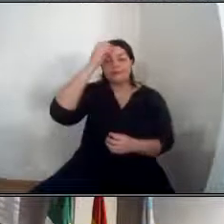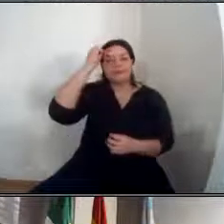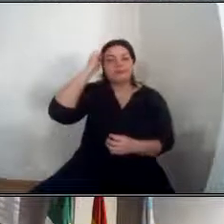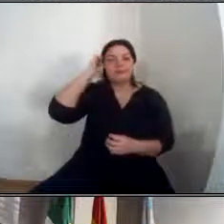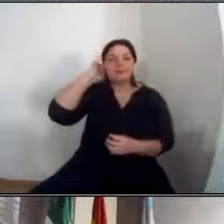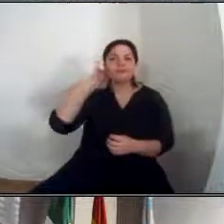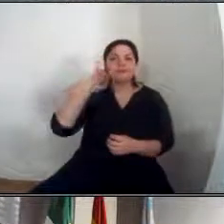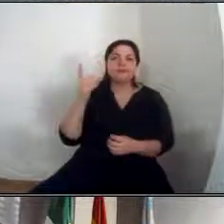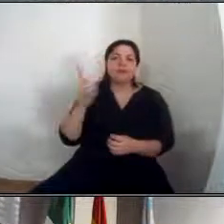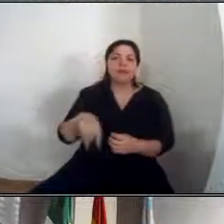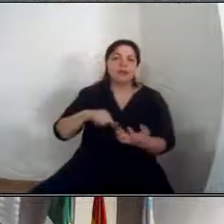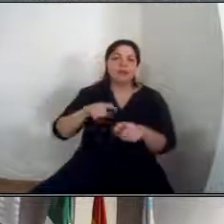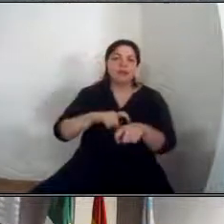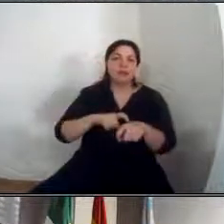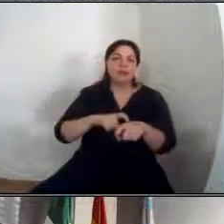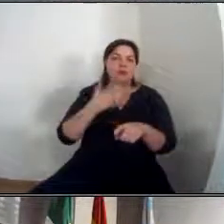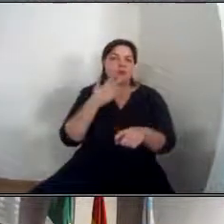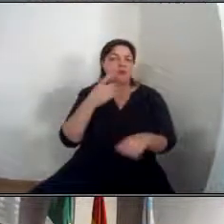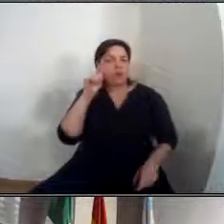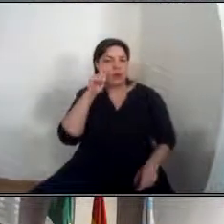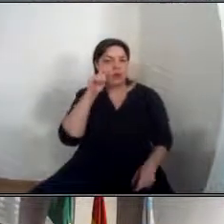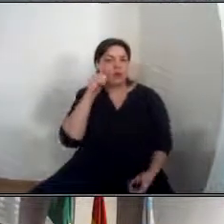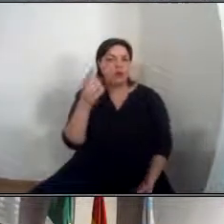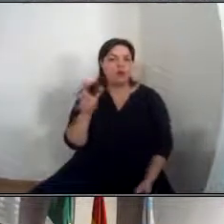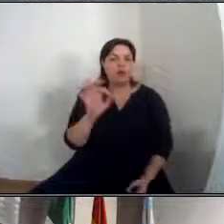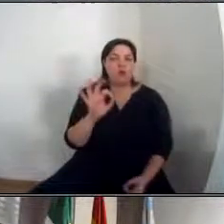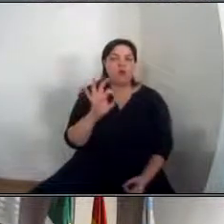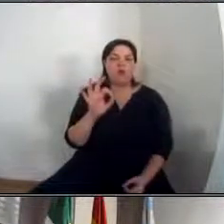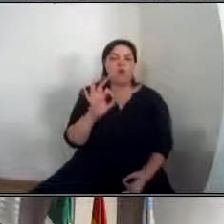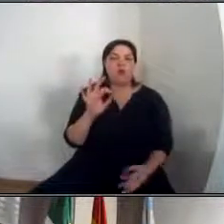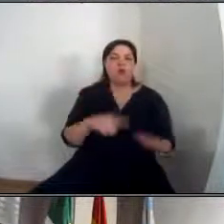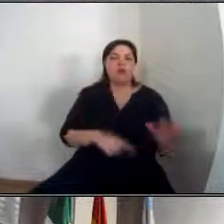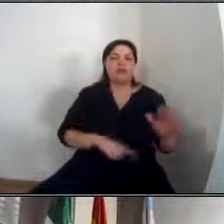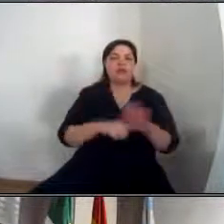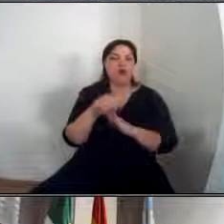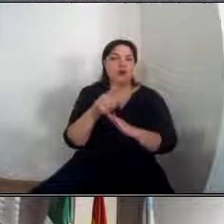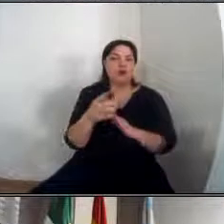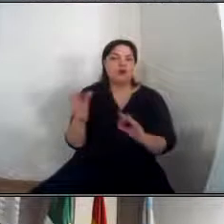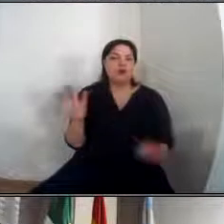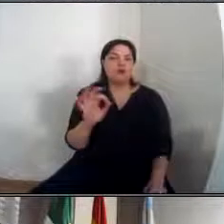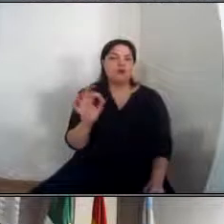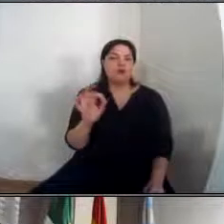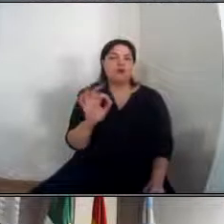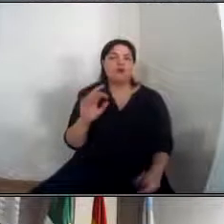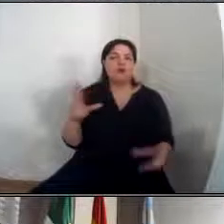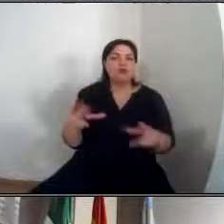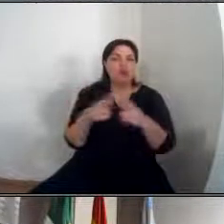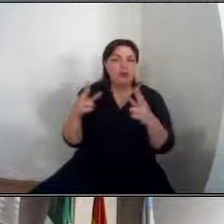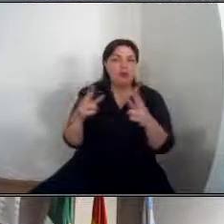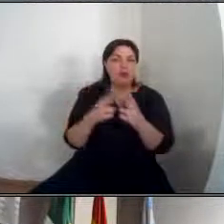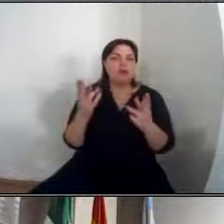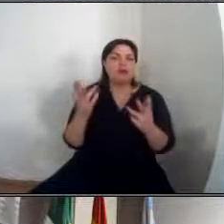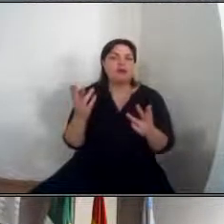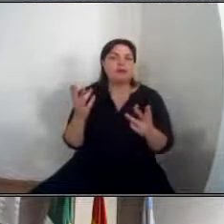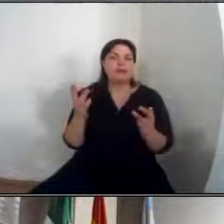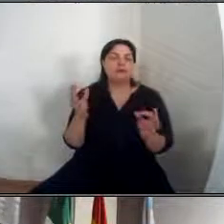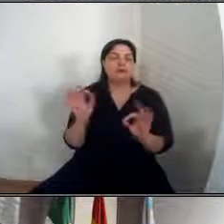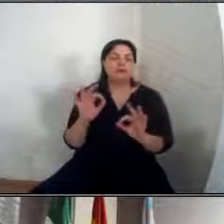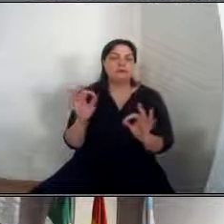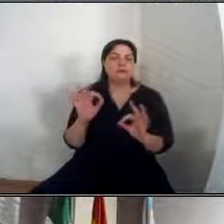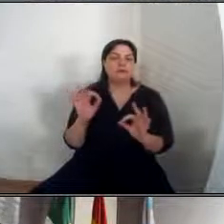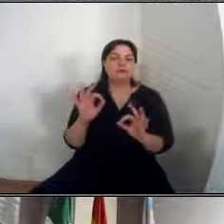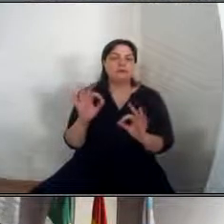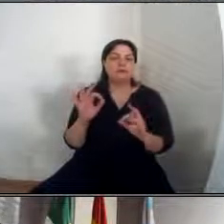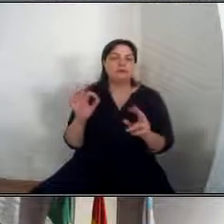como he dicho, de turismo, o pueden ser de desarrollo, o pueden ser de social, o puede ser, pues muchos de